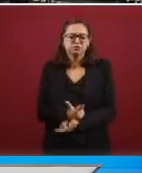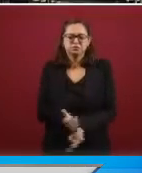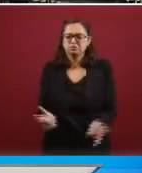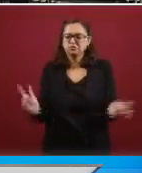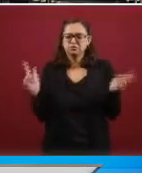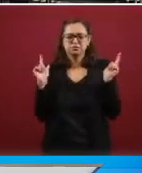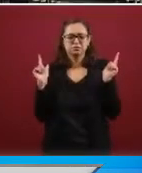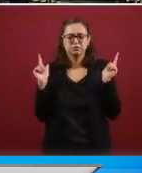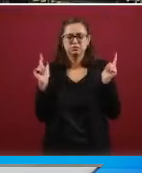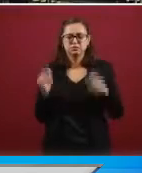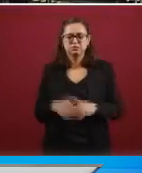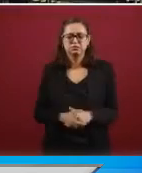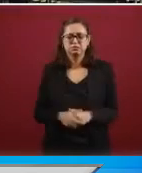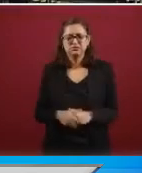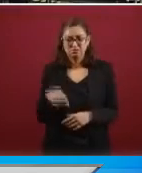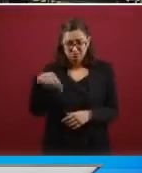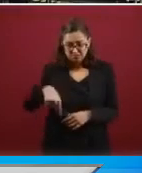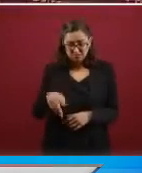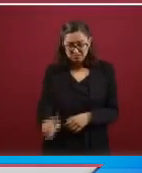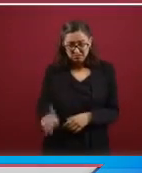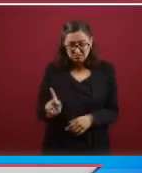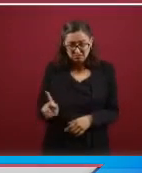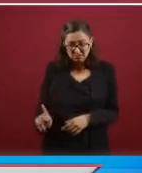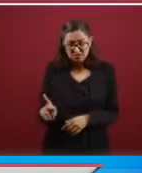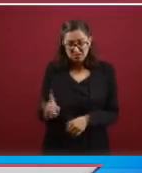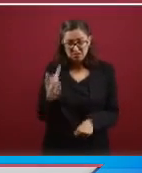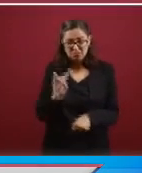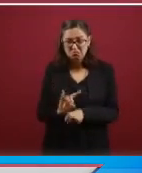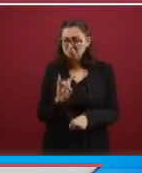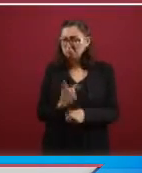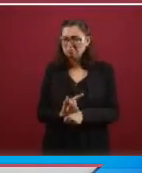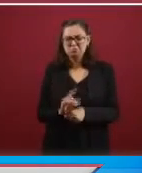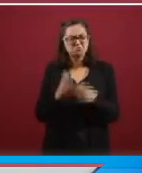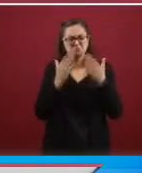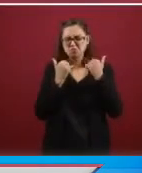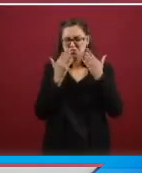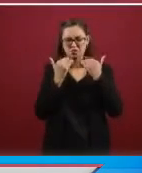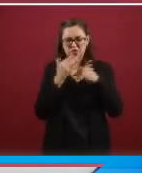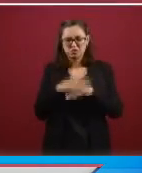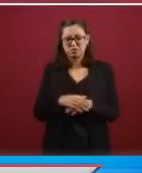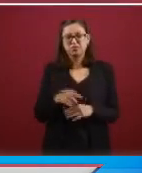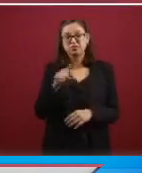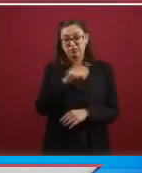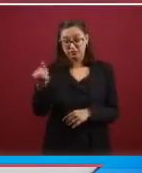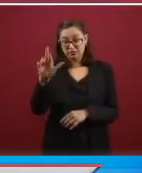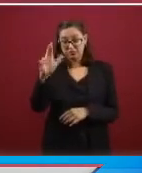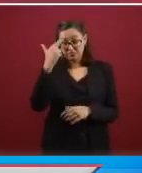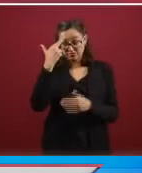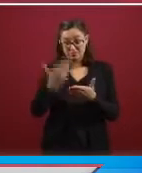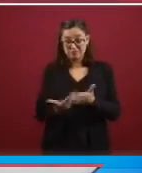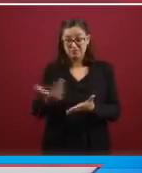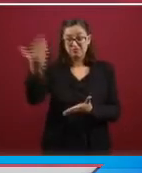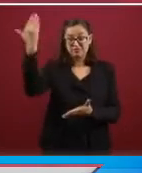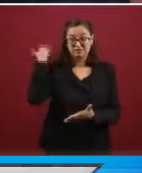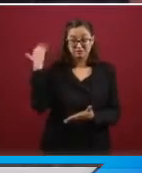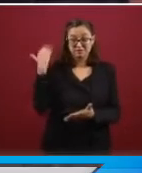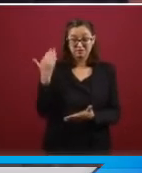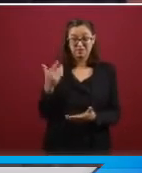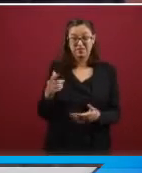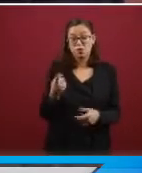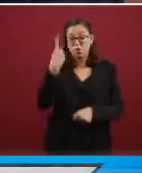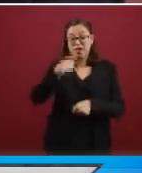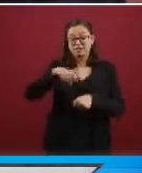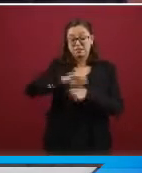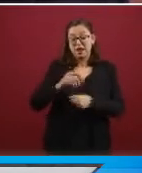de las conferencias y a la libre expresión. No hay represión como ocurría anteriormente. Antes los medios que participaban eran los medios de